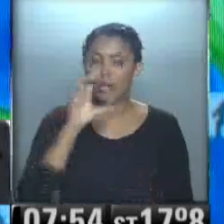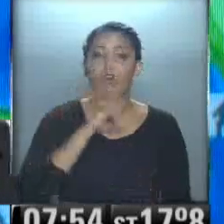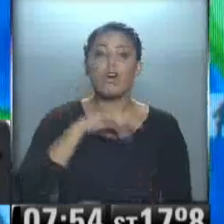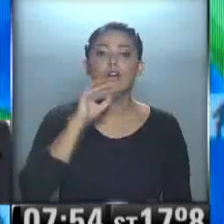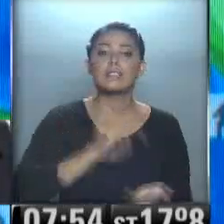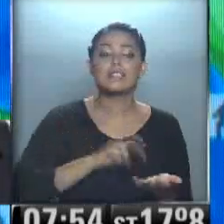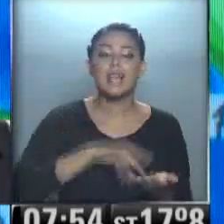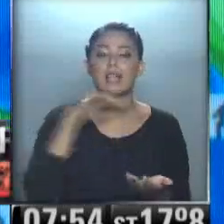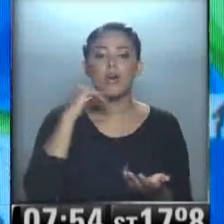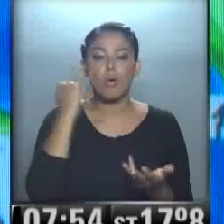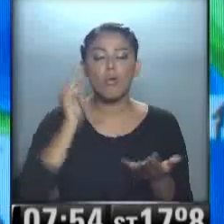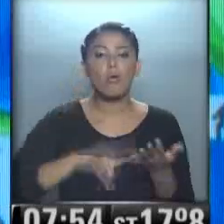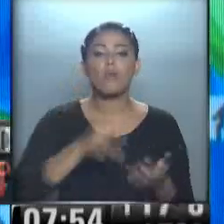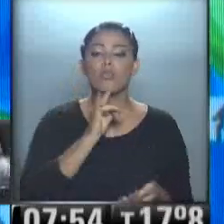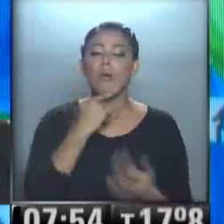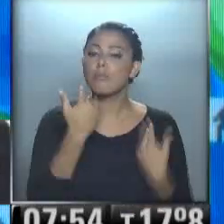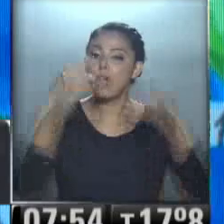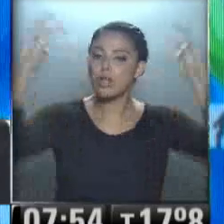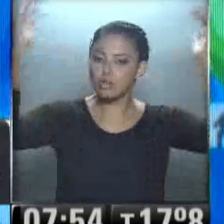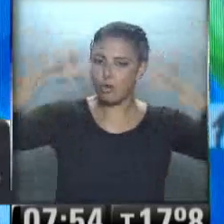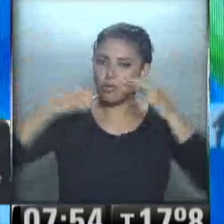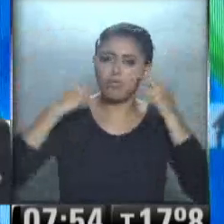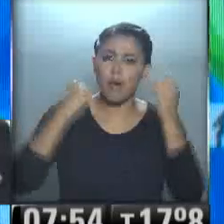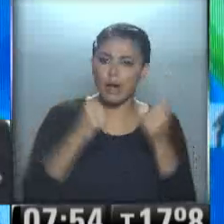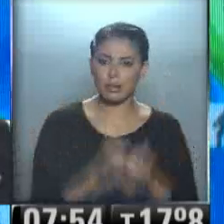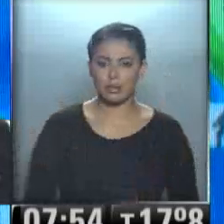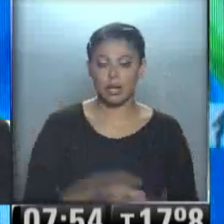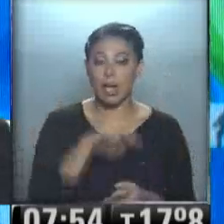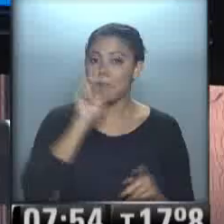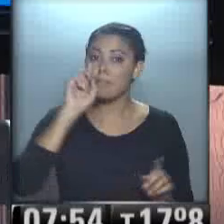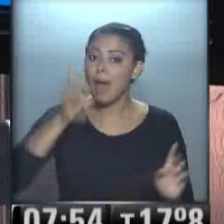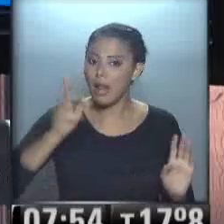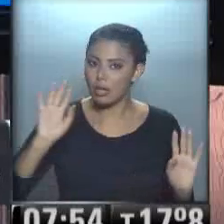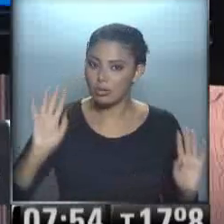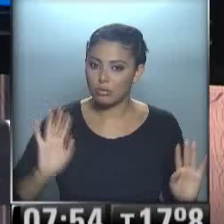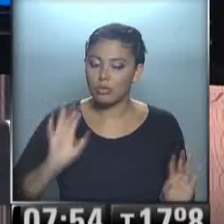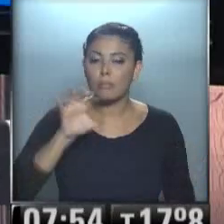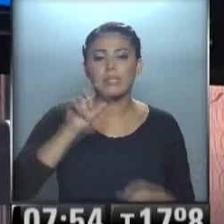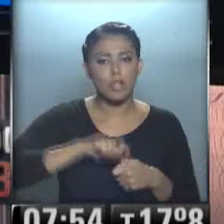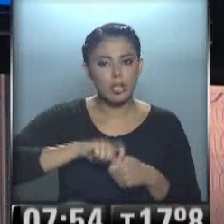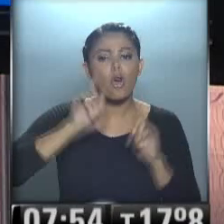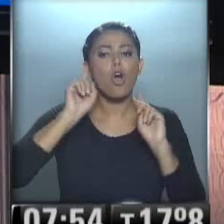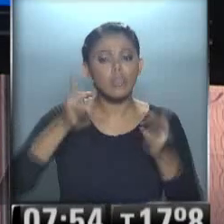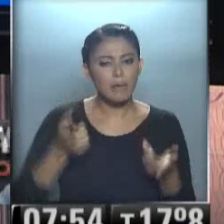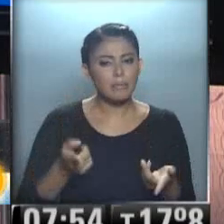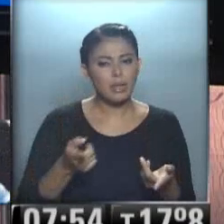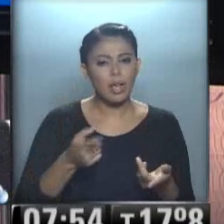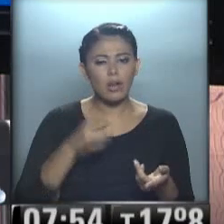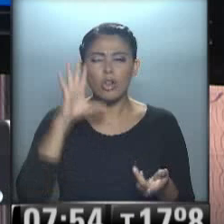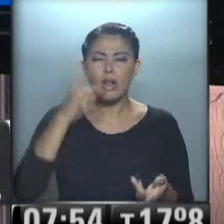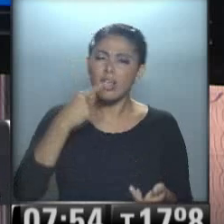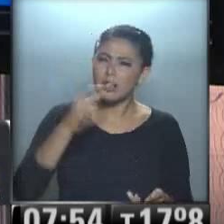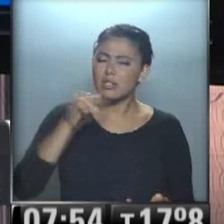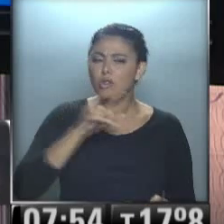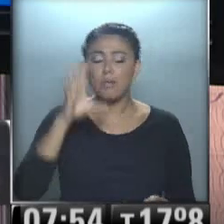Jujuy, Tucumán. Puede llover bastante intensamente y allí es peligroso. Y Santiago del Estero también, no recuerdo si lo